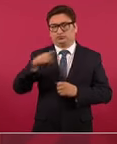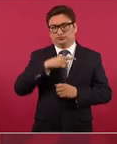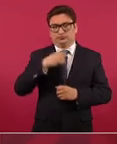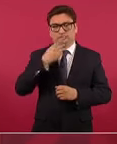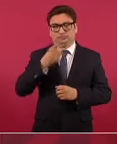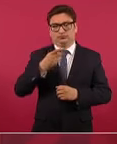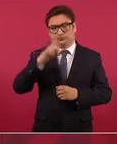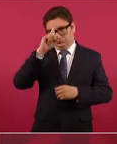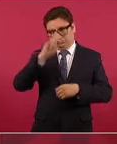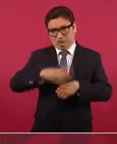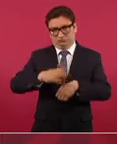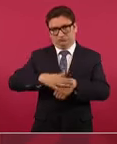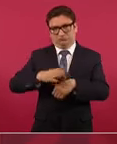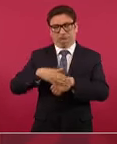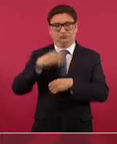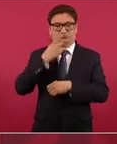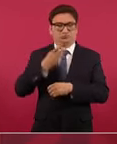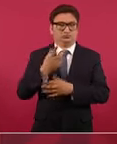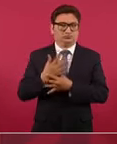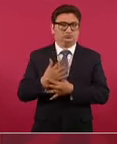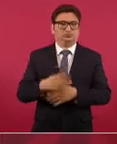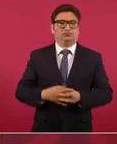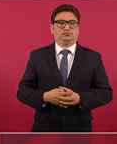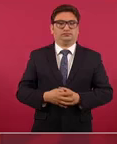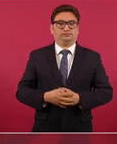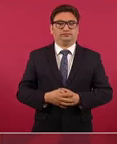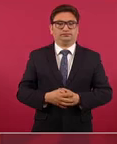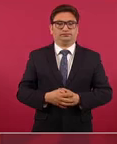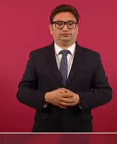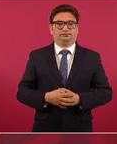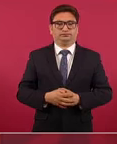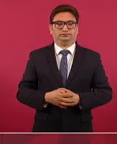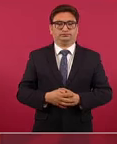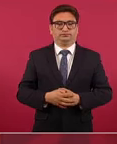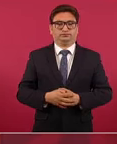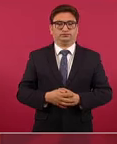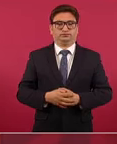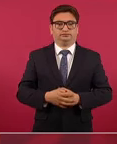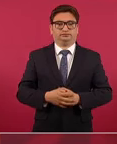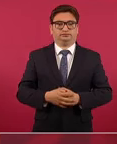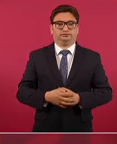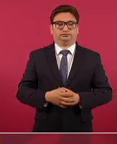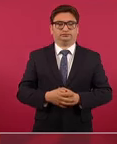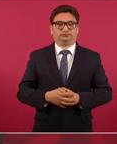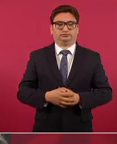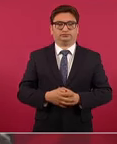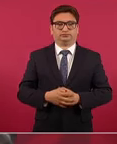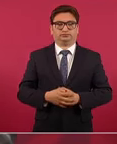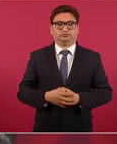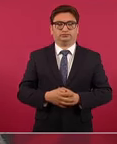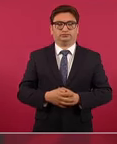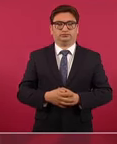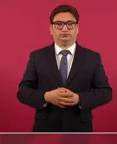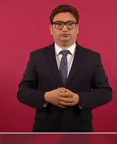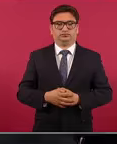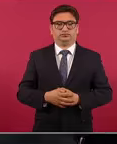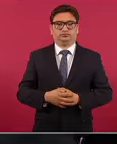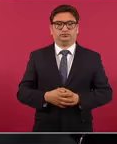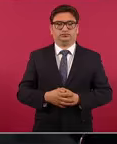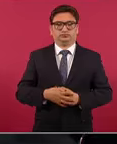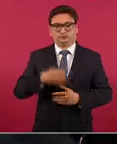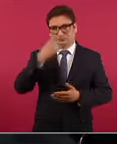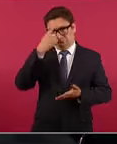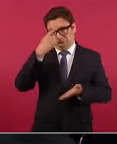manera y creo que la actual